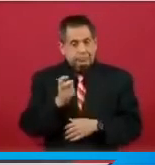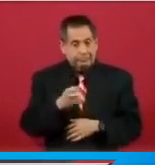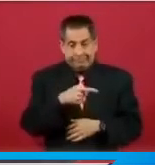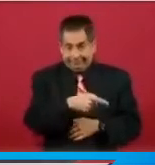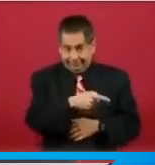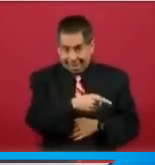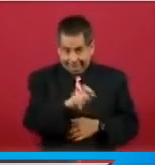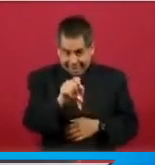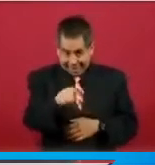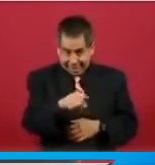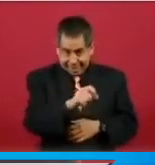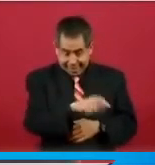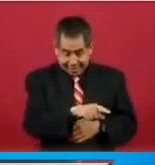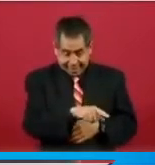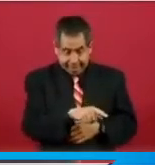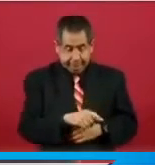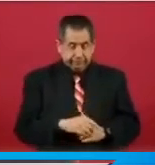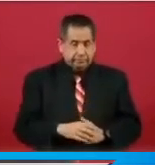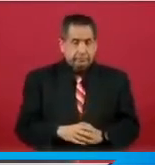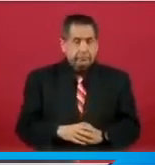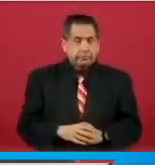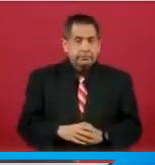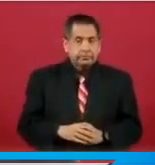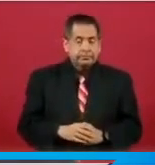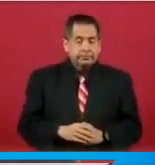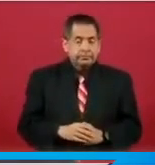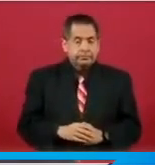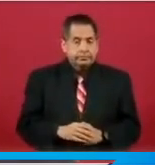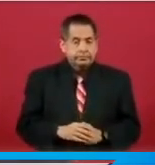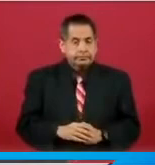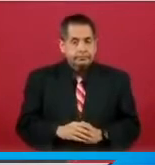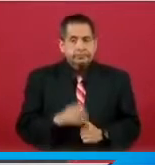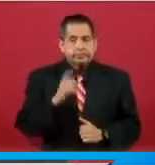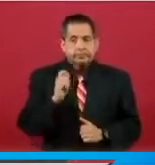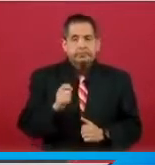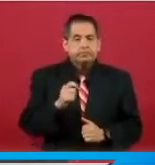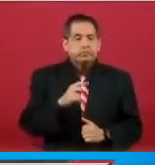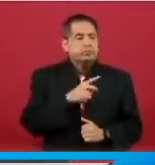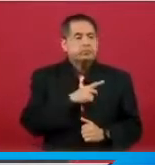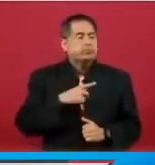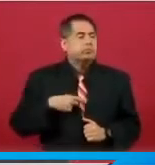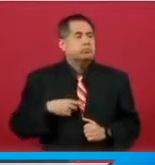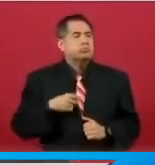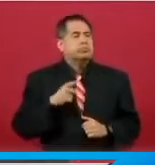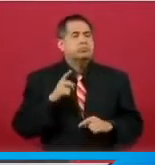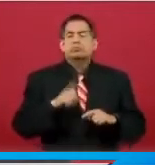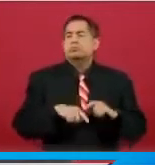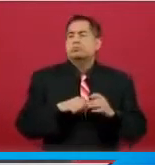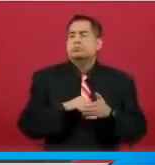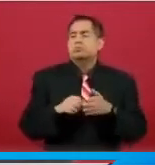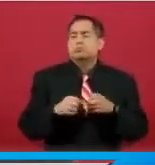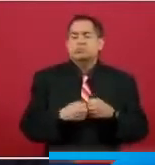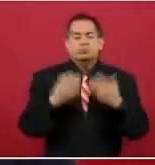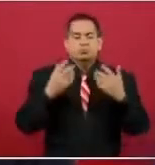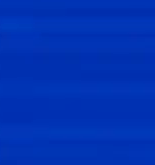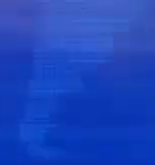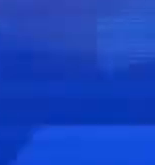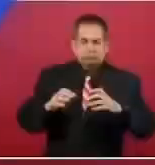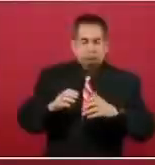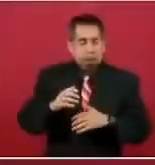mina, con la finalidad de la reconciliación independientemente de la procuración de justicia y de la reparación de los daños.